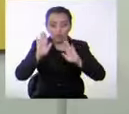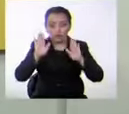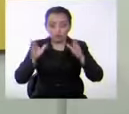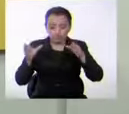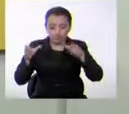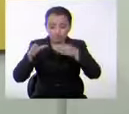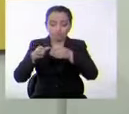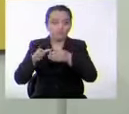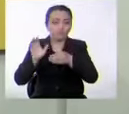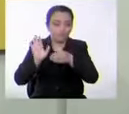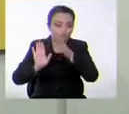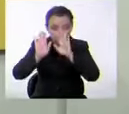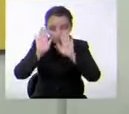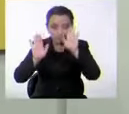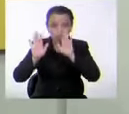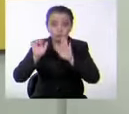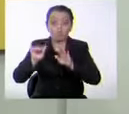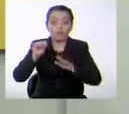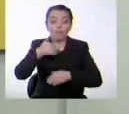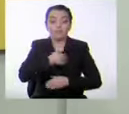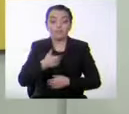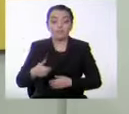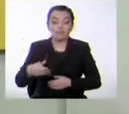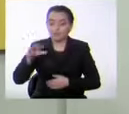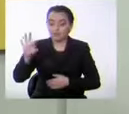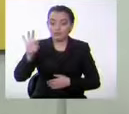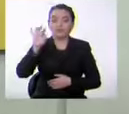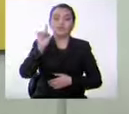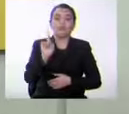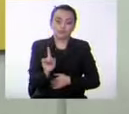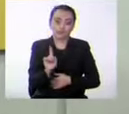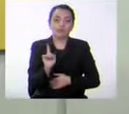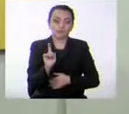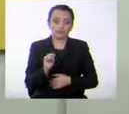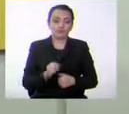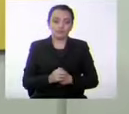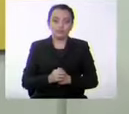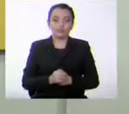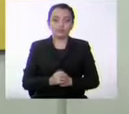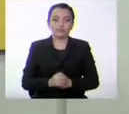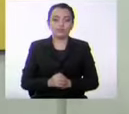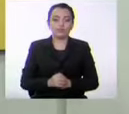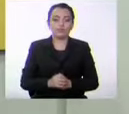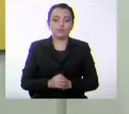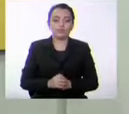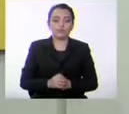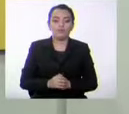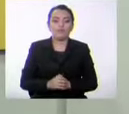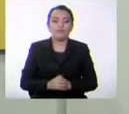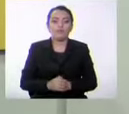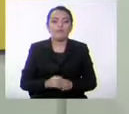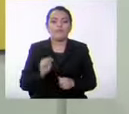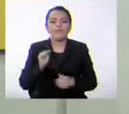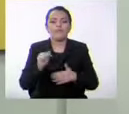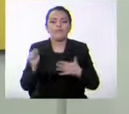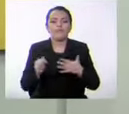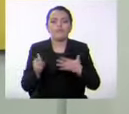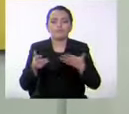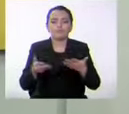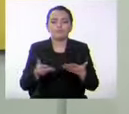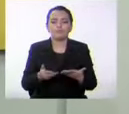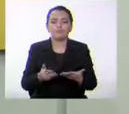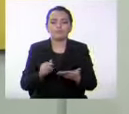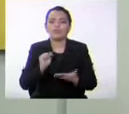son necesarios en estos sistemas, que son el respeto a los derechos humanos, también para evitar la concentración